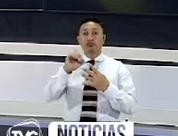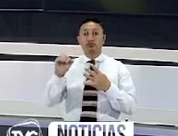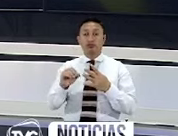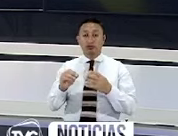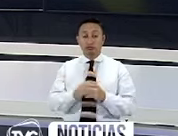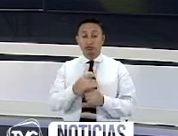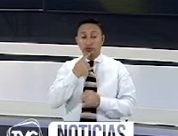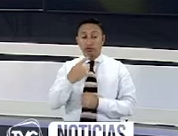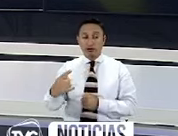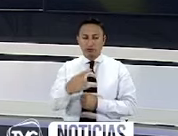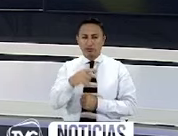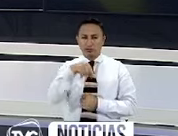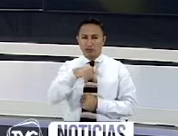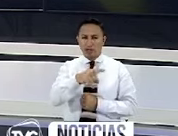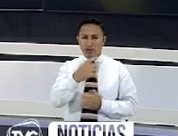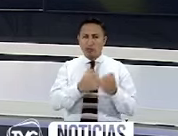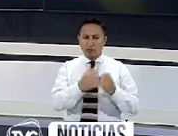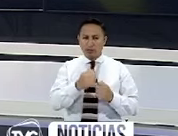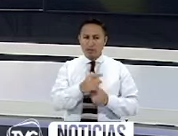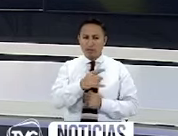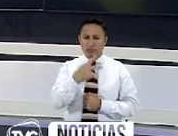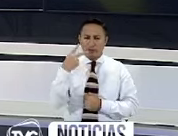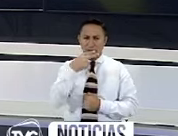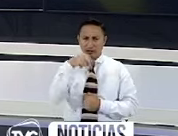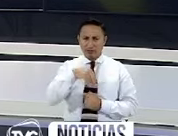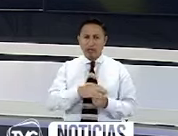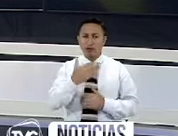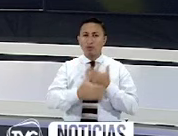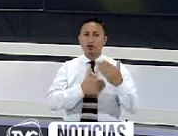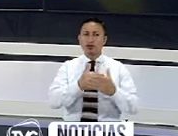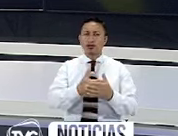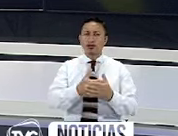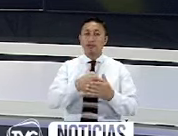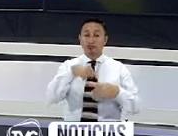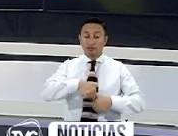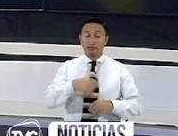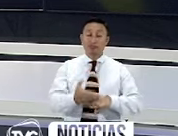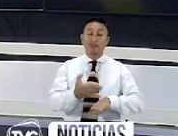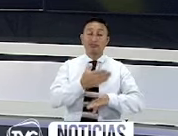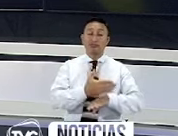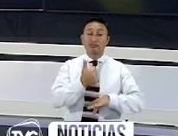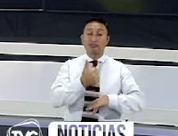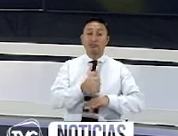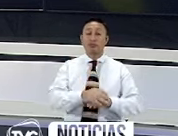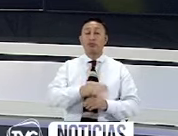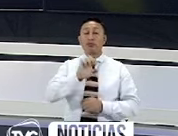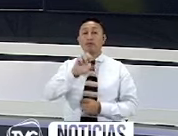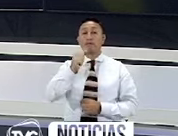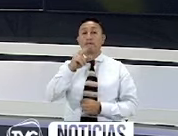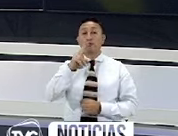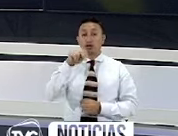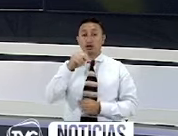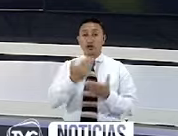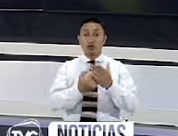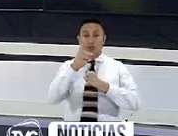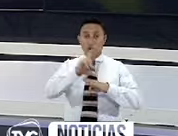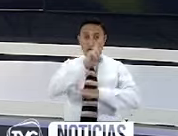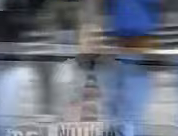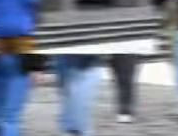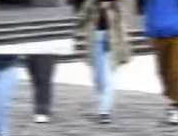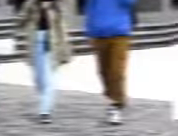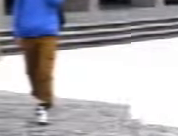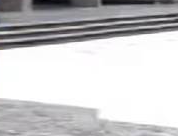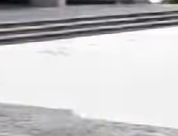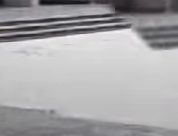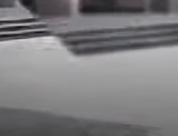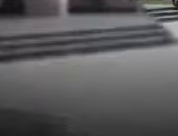evidenciaron irregularidades en el proceso en el que fue elegido Patricio Espinosa como rector.